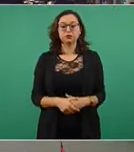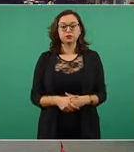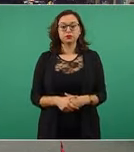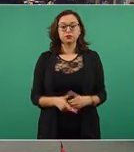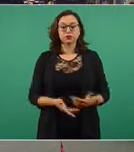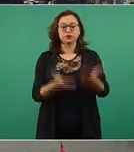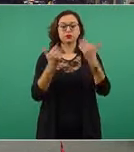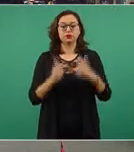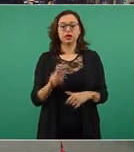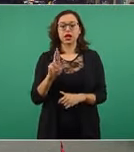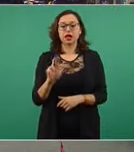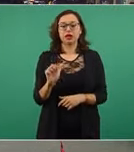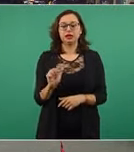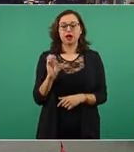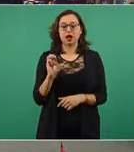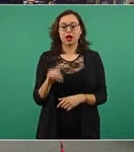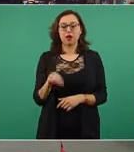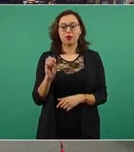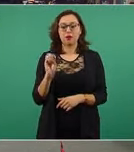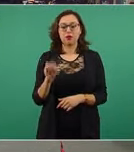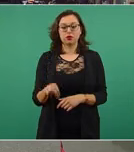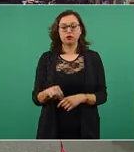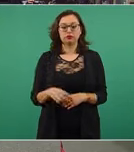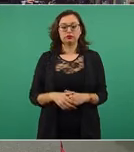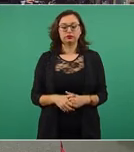Ramón Flores.